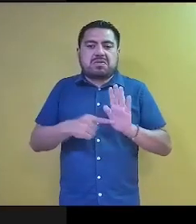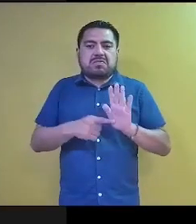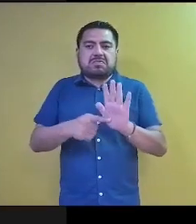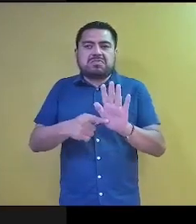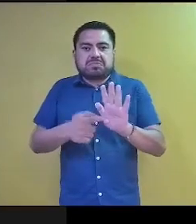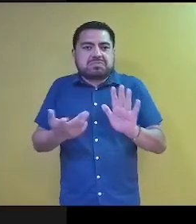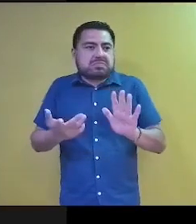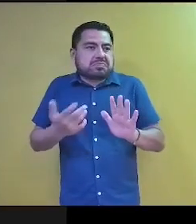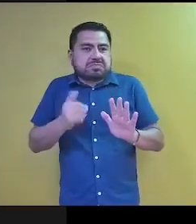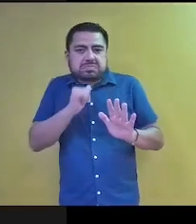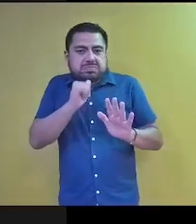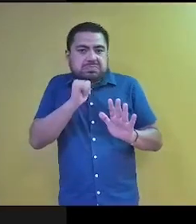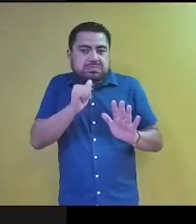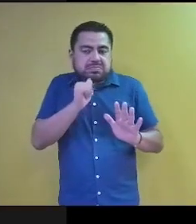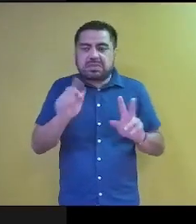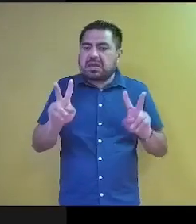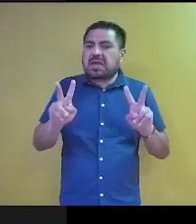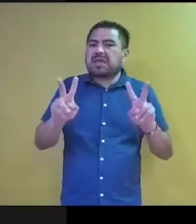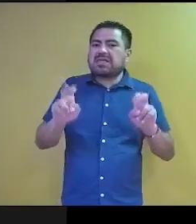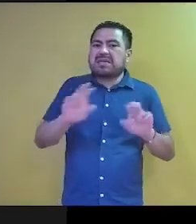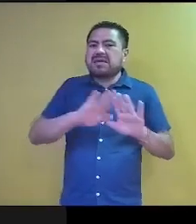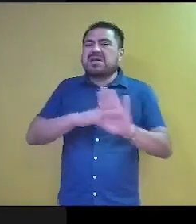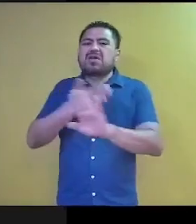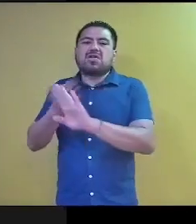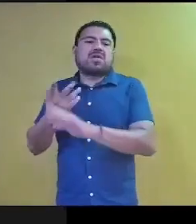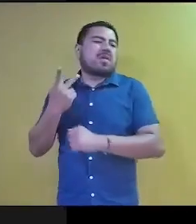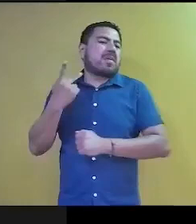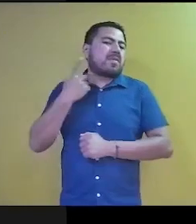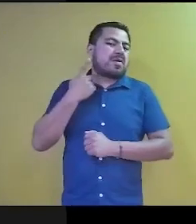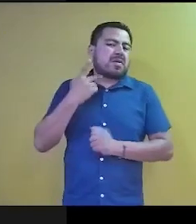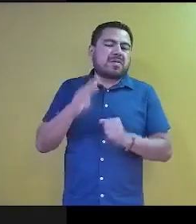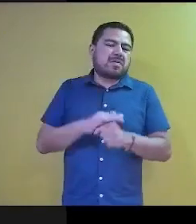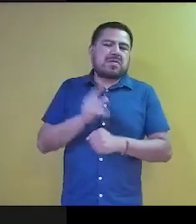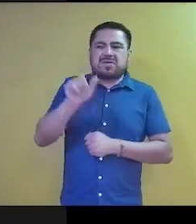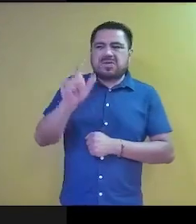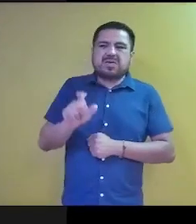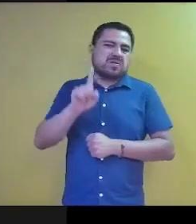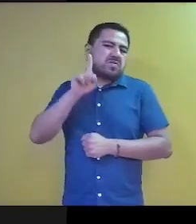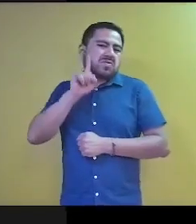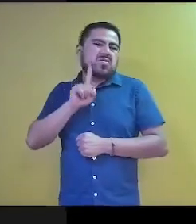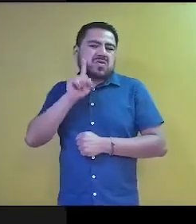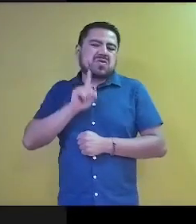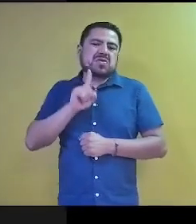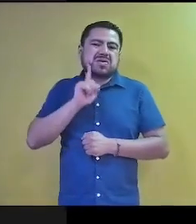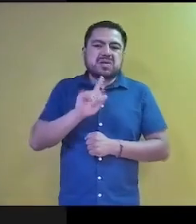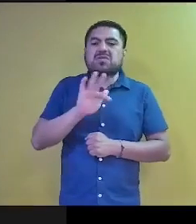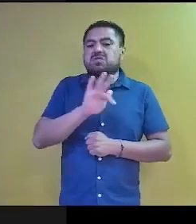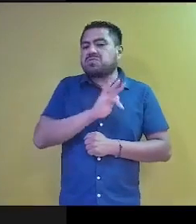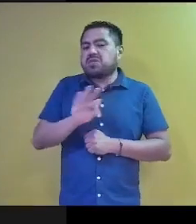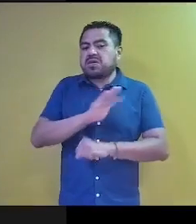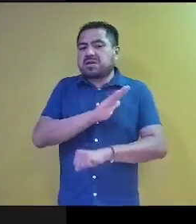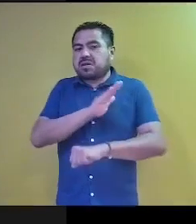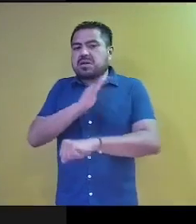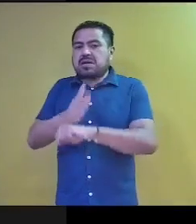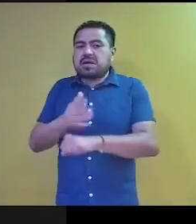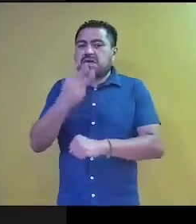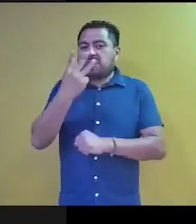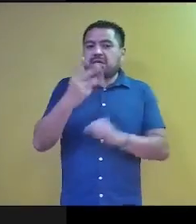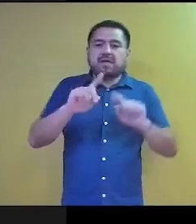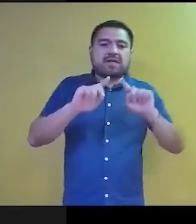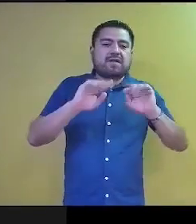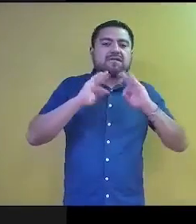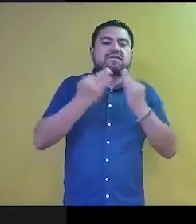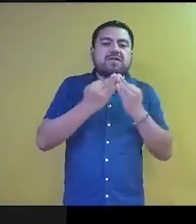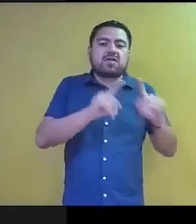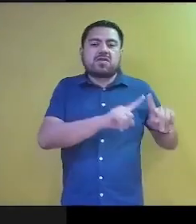respecto. En materia de violencia política por razones de género, se puede sancionar de 3 maneras.